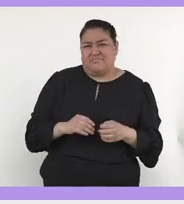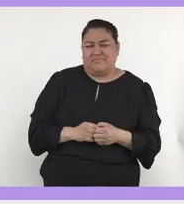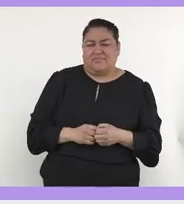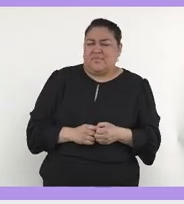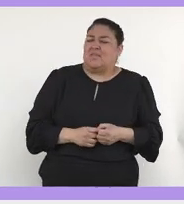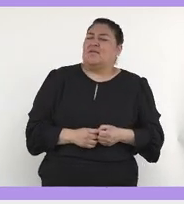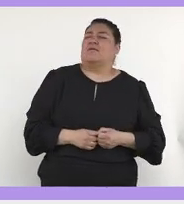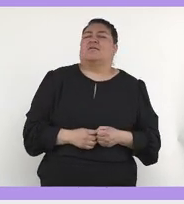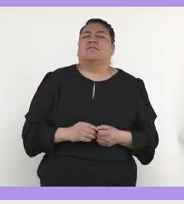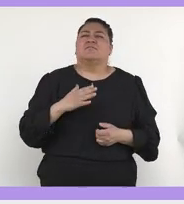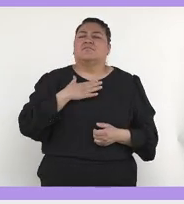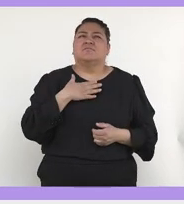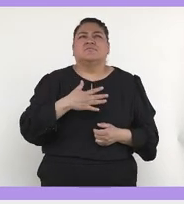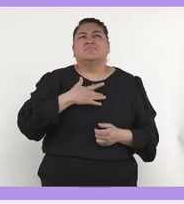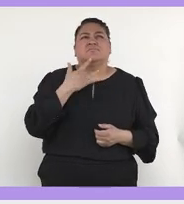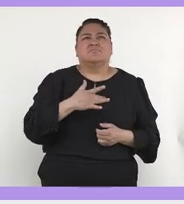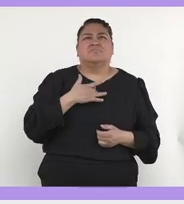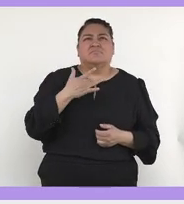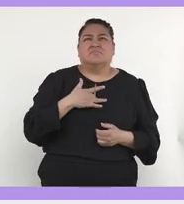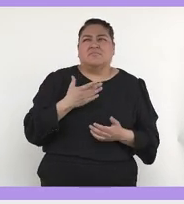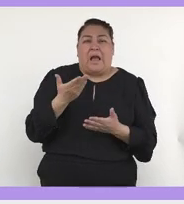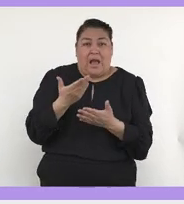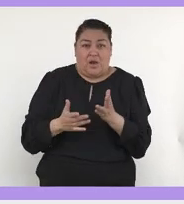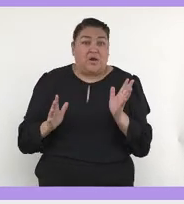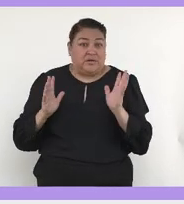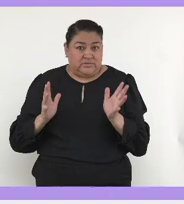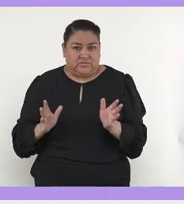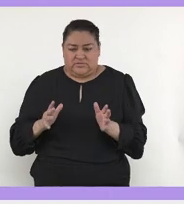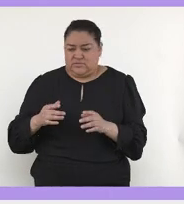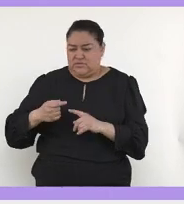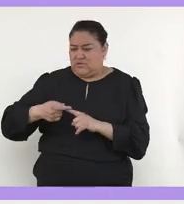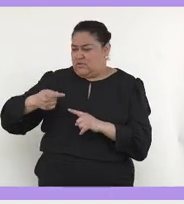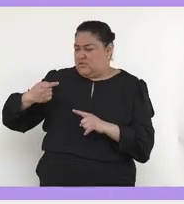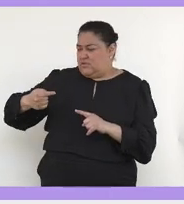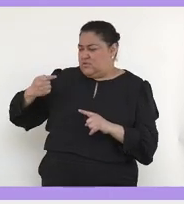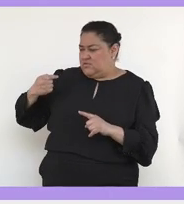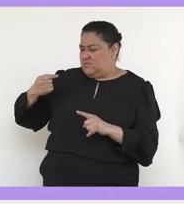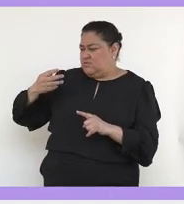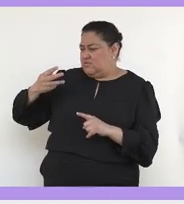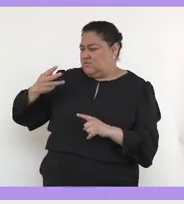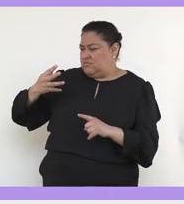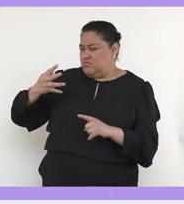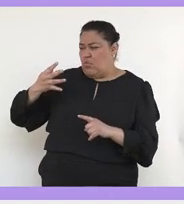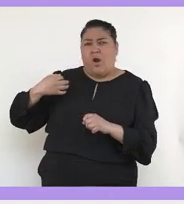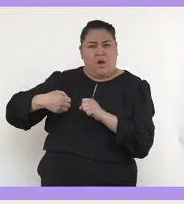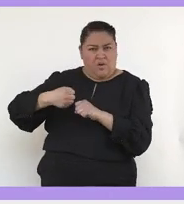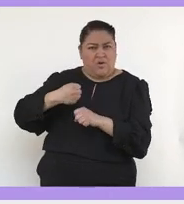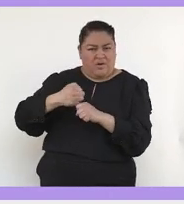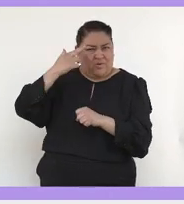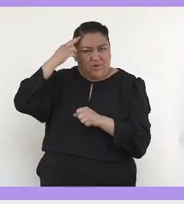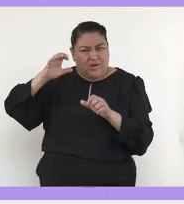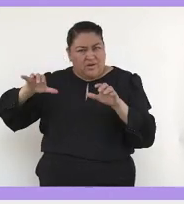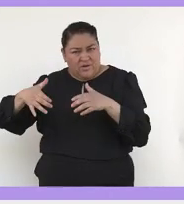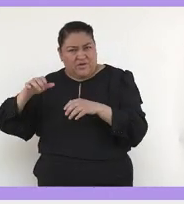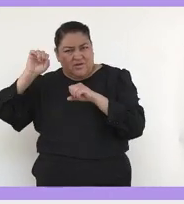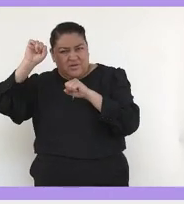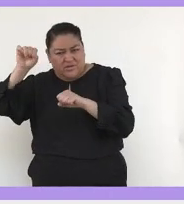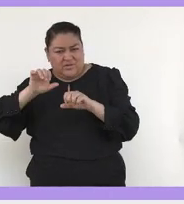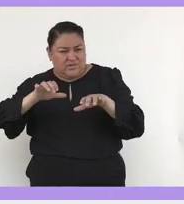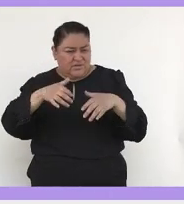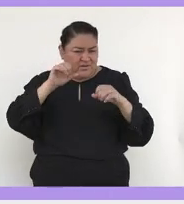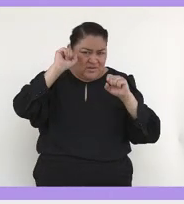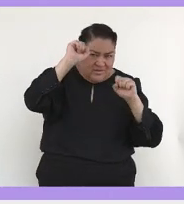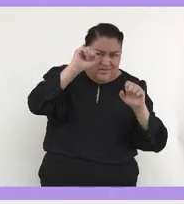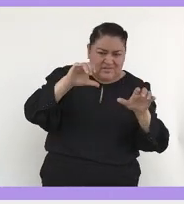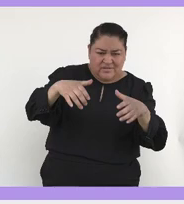y no había todos los movimientos que hay desde hace dos tres cuatro años para acá con la voz tan alzada